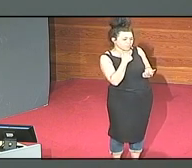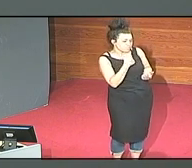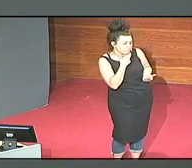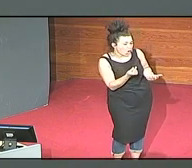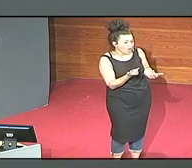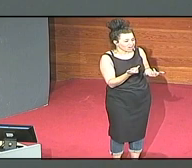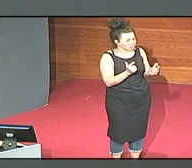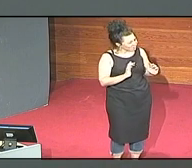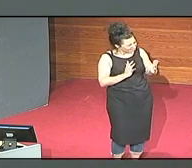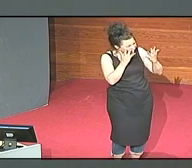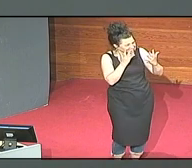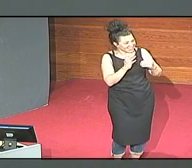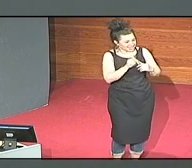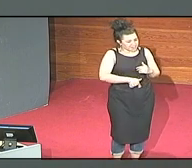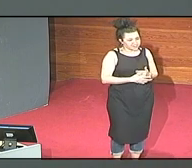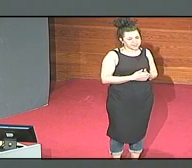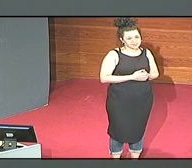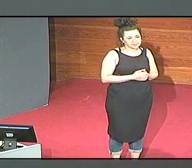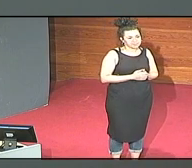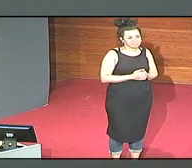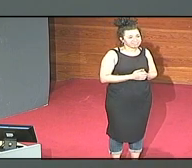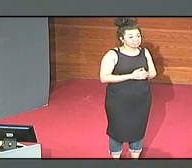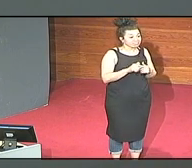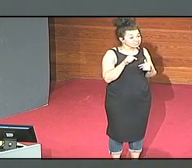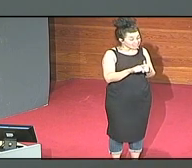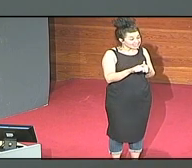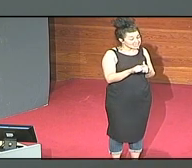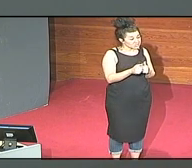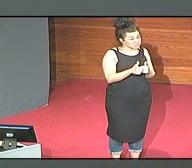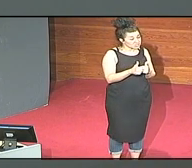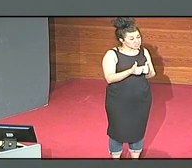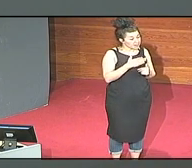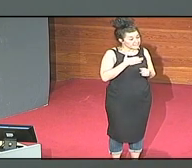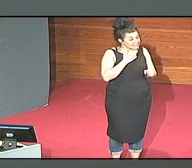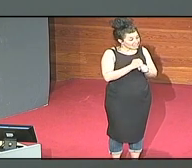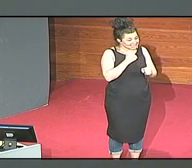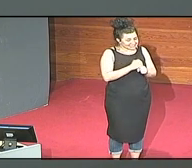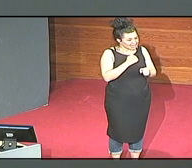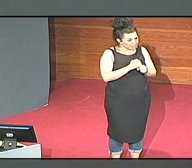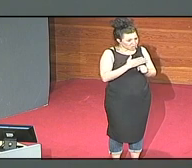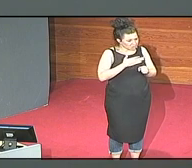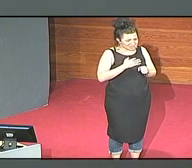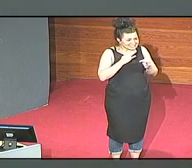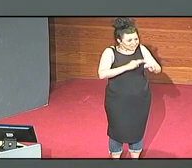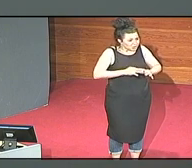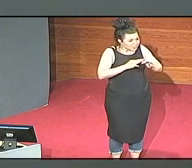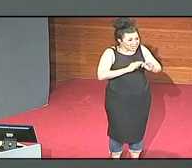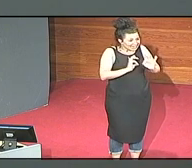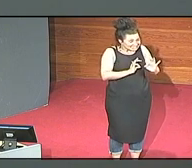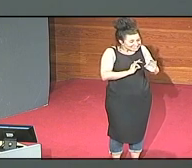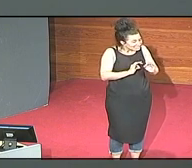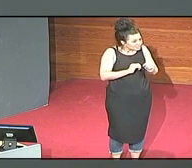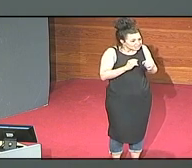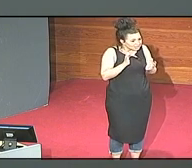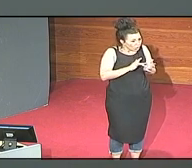rebeldía incluso eso es una constante en mi trabajo en el continente africano es esa